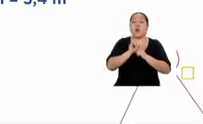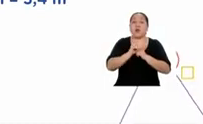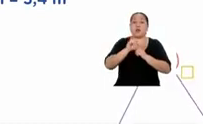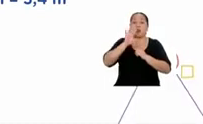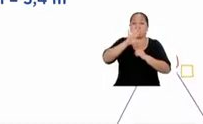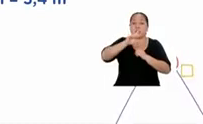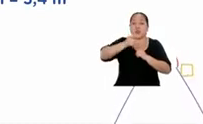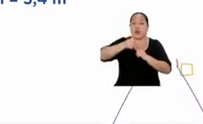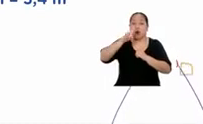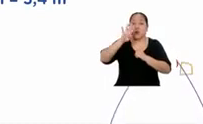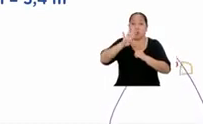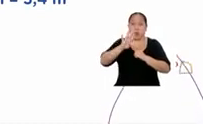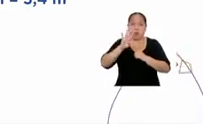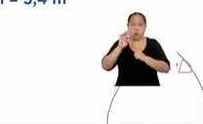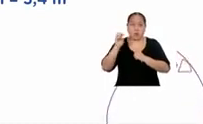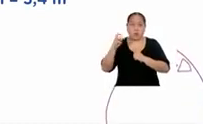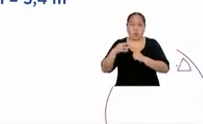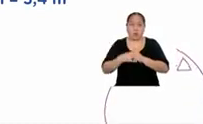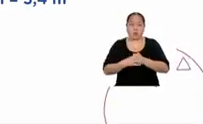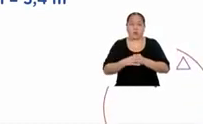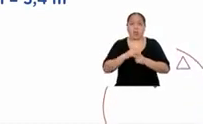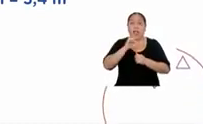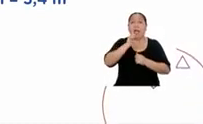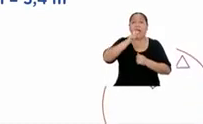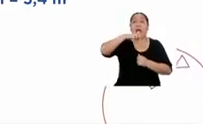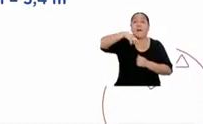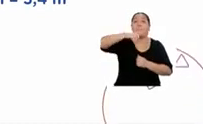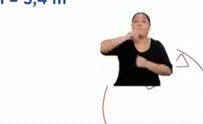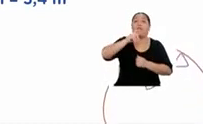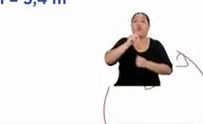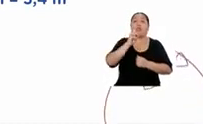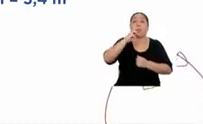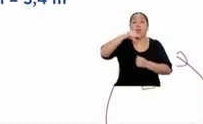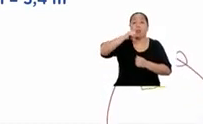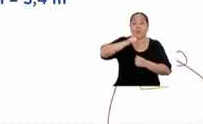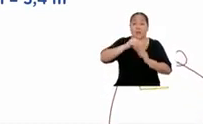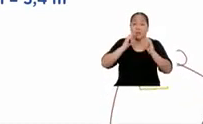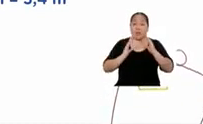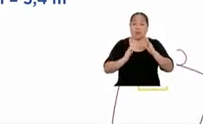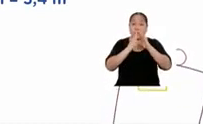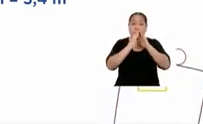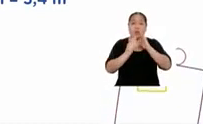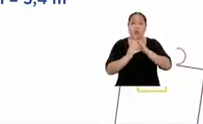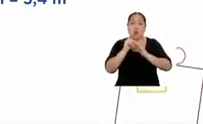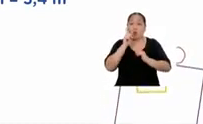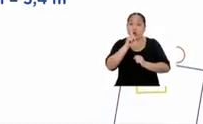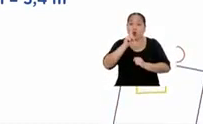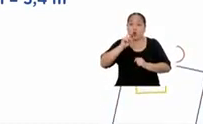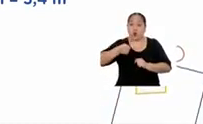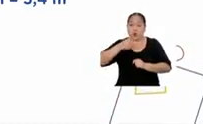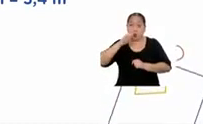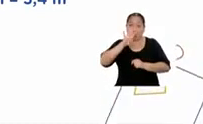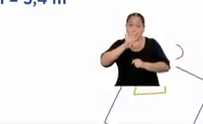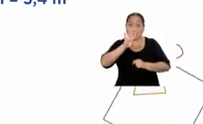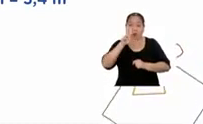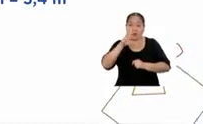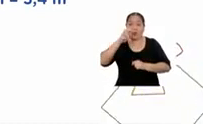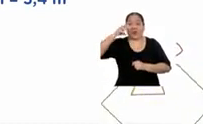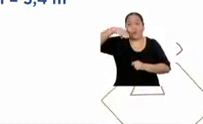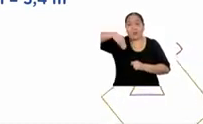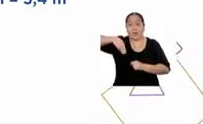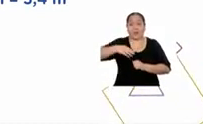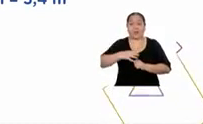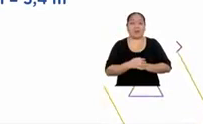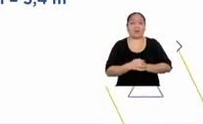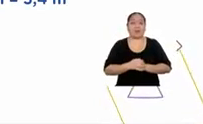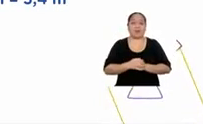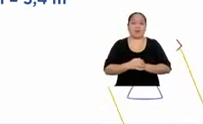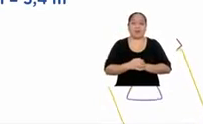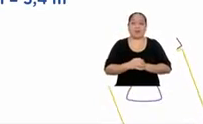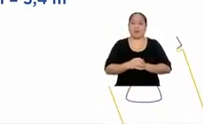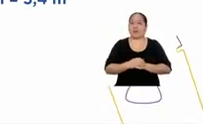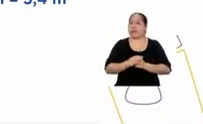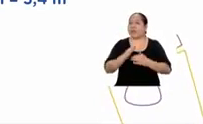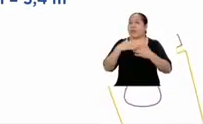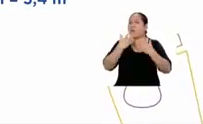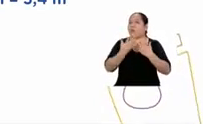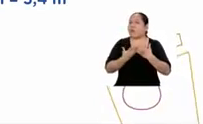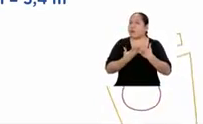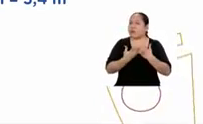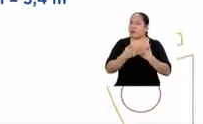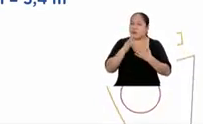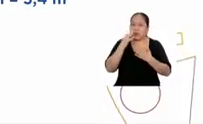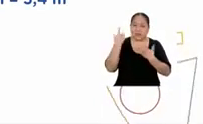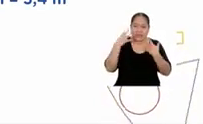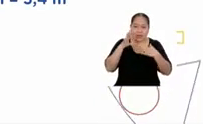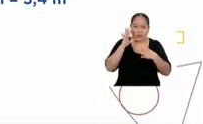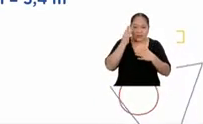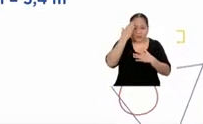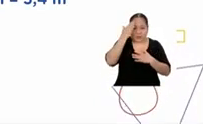Finalmente, la apotema de la pirámide es igual a 1,43 metros. Y luego que hemos